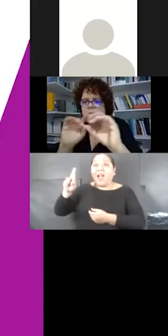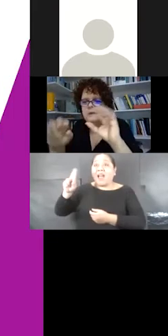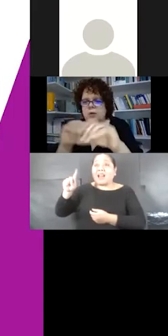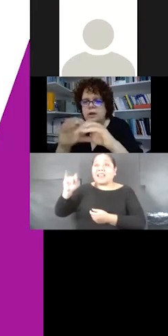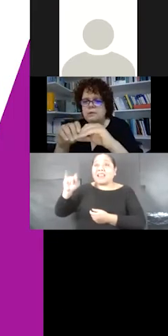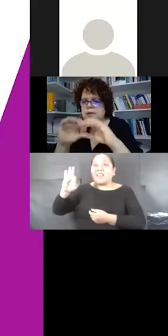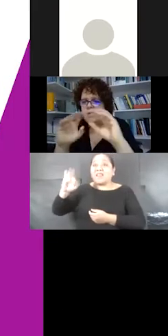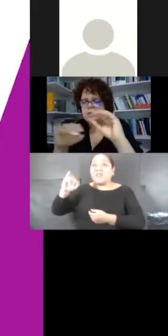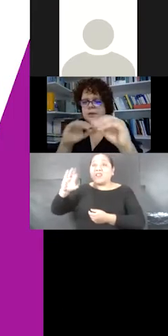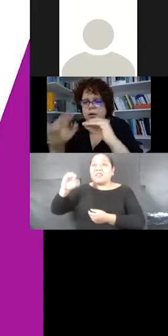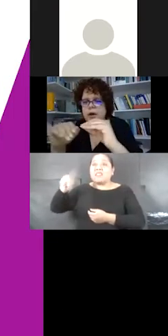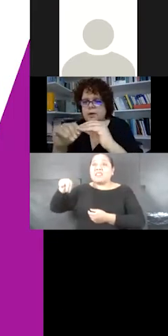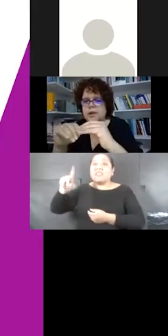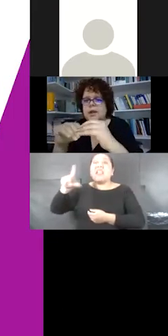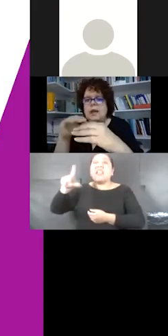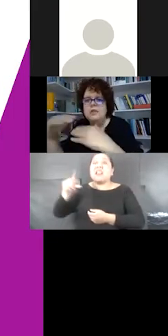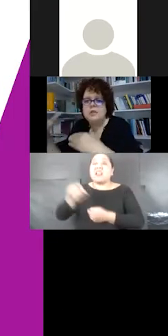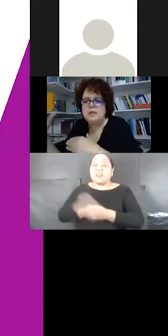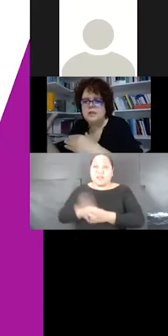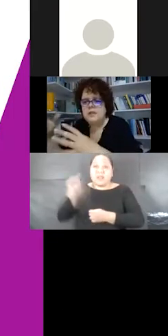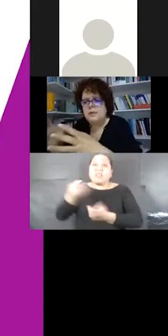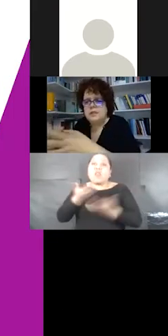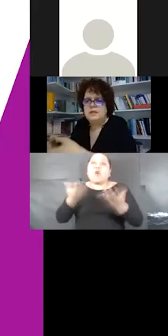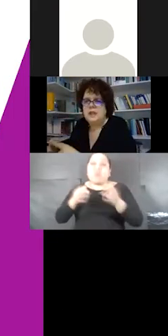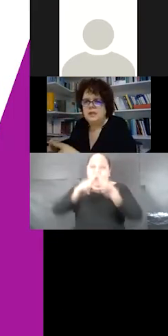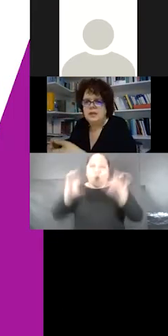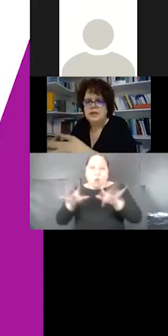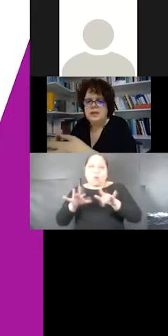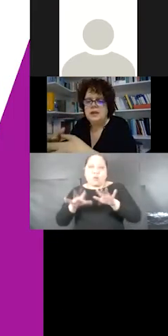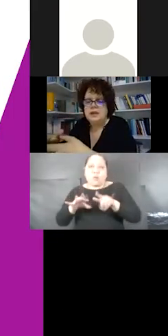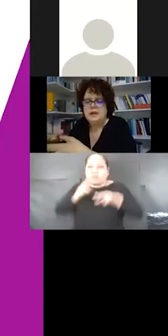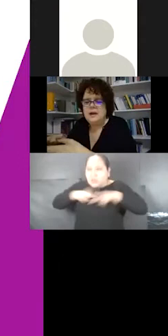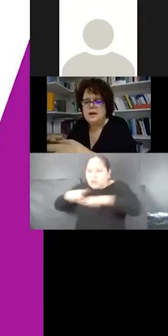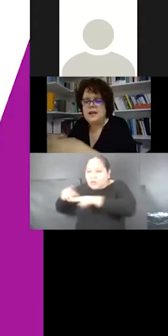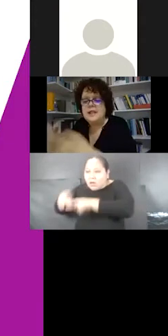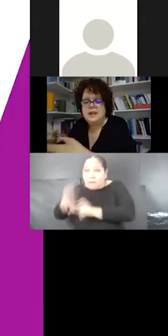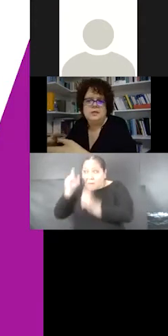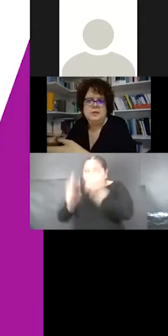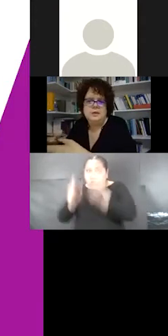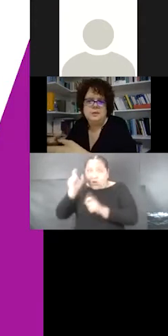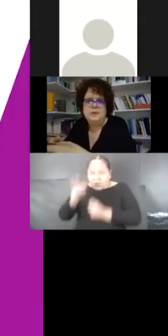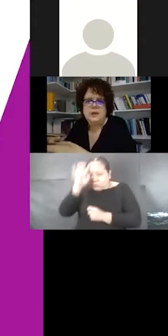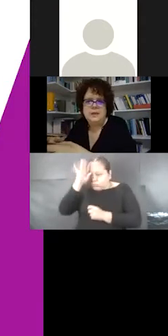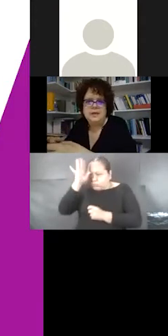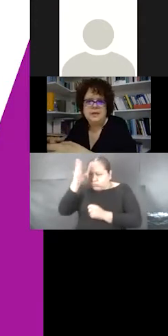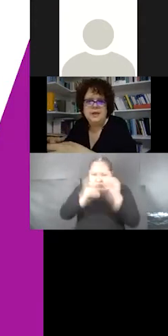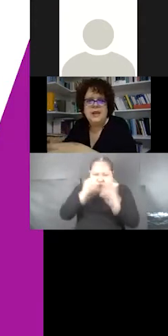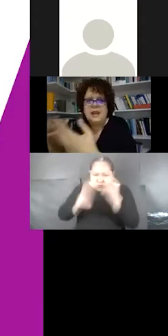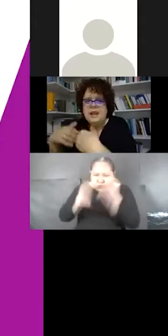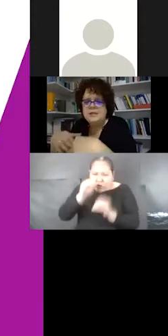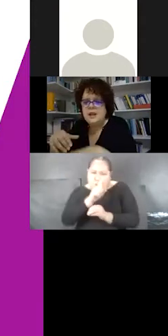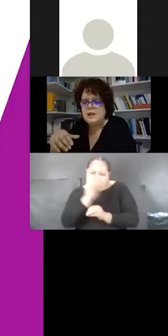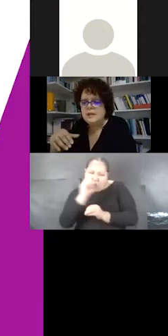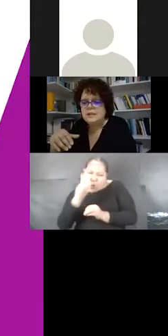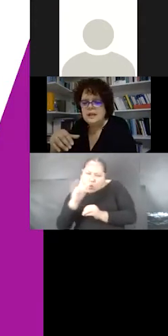en las computadoras de cómo se programa. Eso es artificial porque se sentaron y hacer eso específicamente, ¿no? En